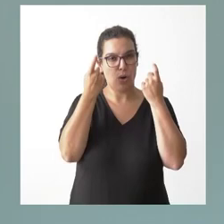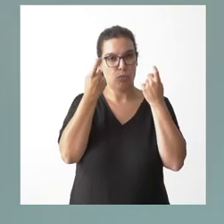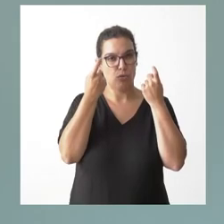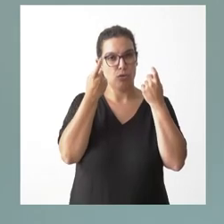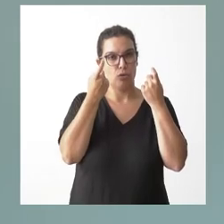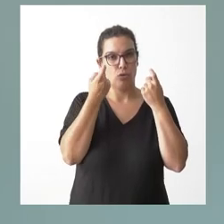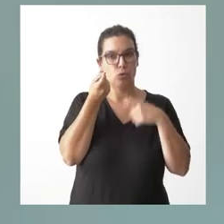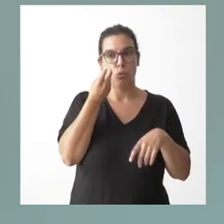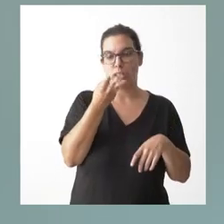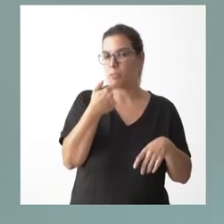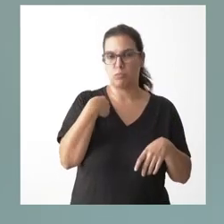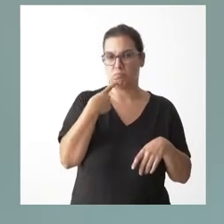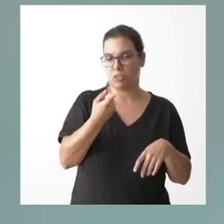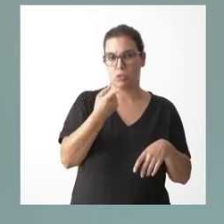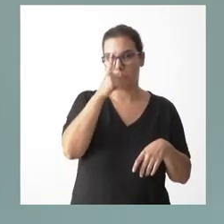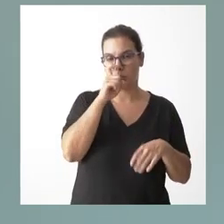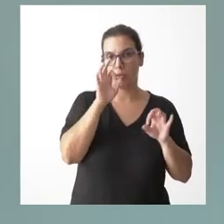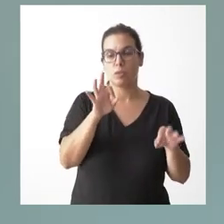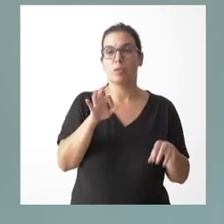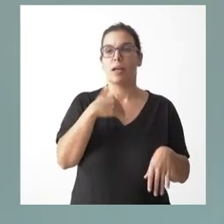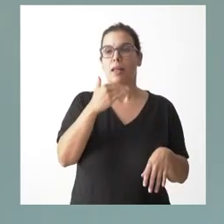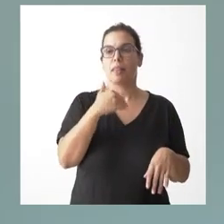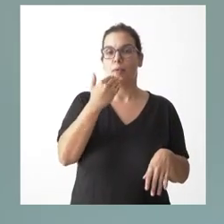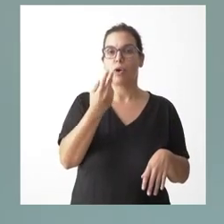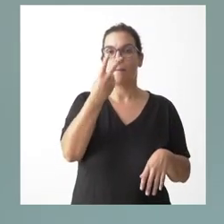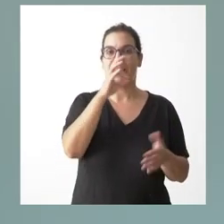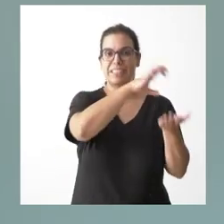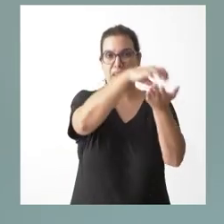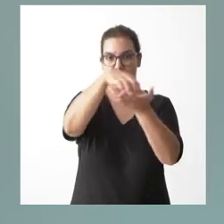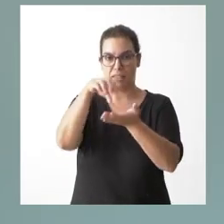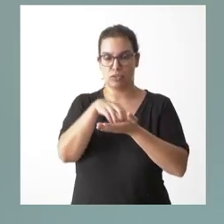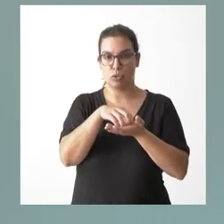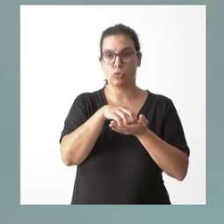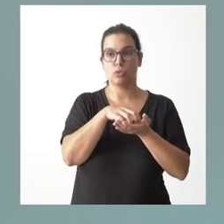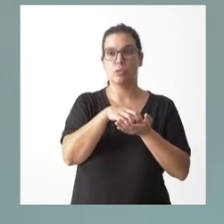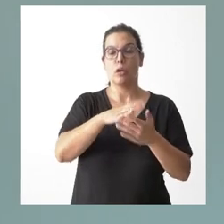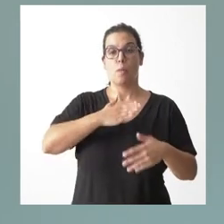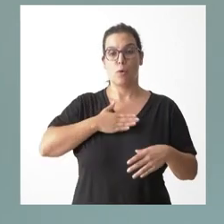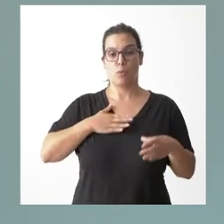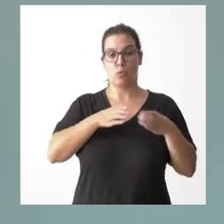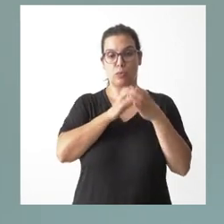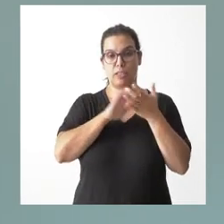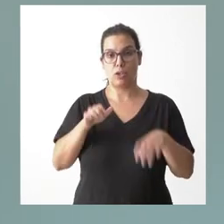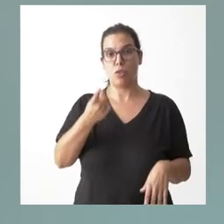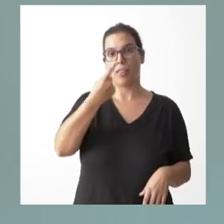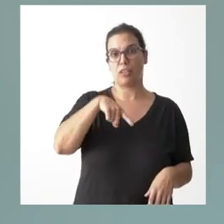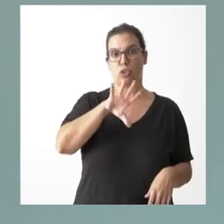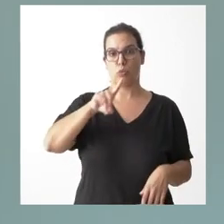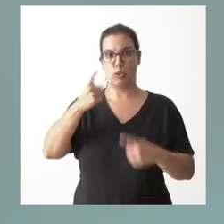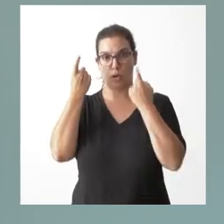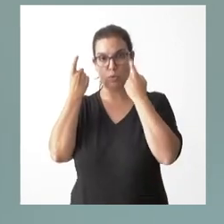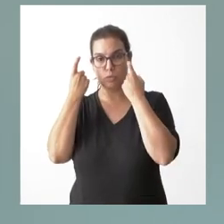preinscrito en Zamora, pero bueno, se lo recuerdo, en Zamora son 15 centros y de titularidad de la Junta son 151